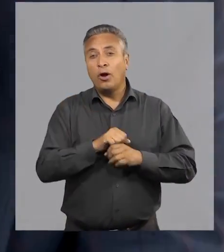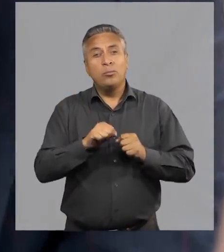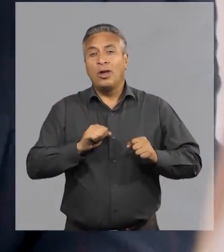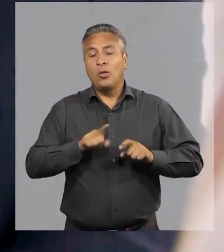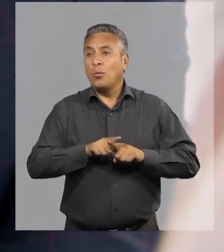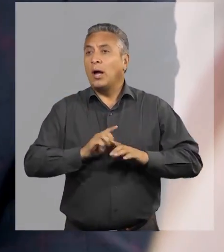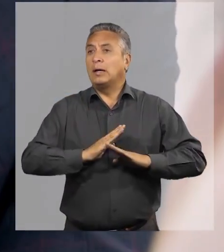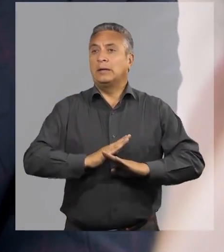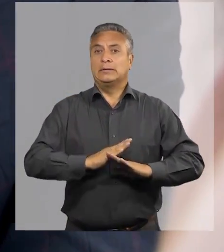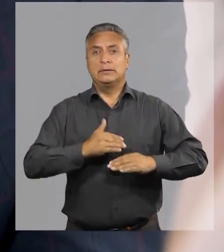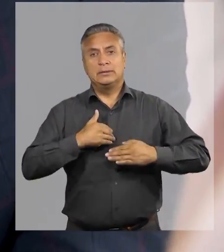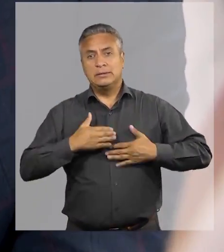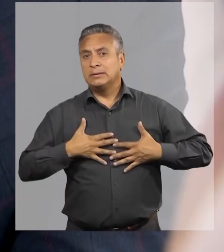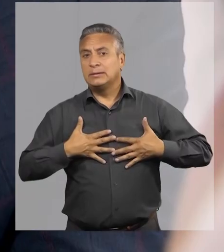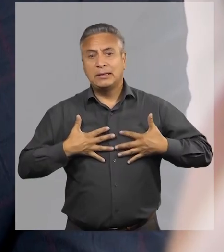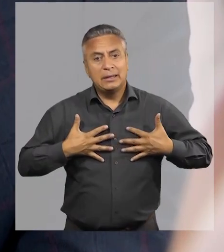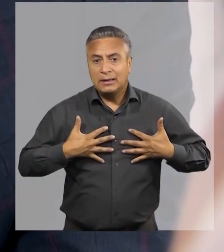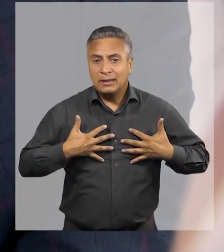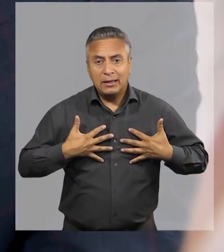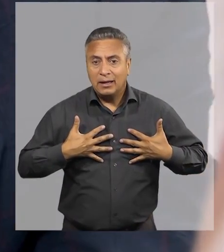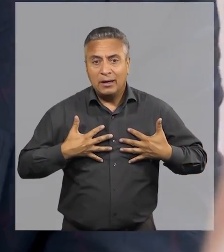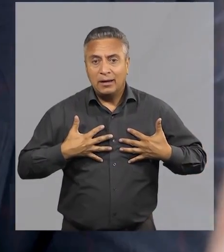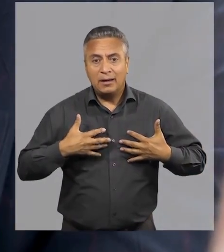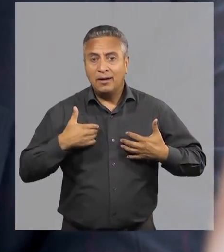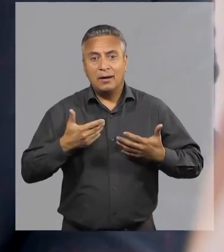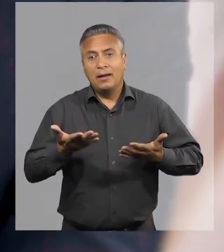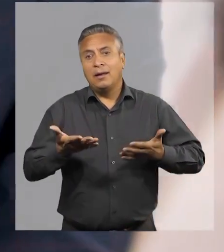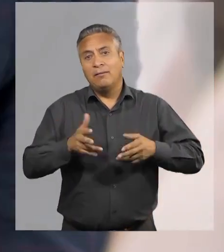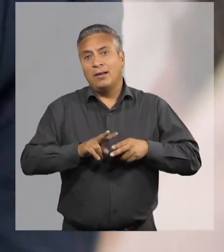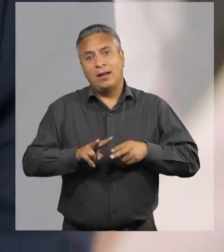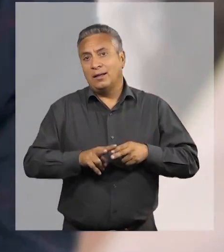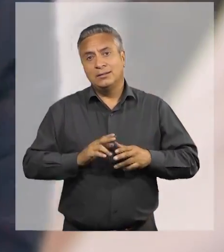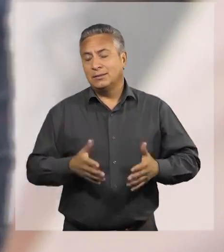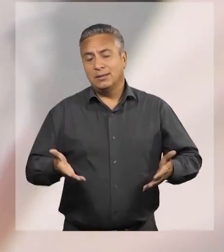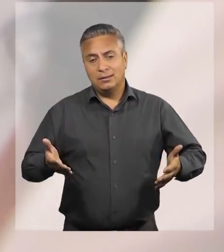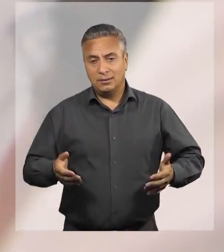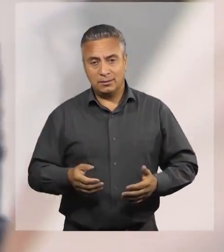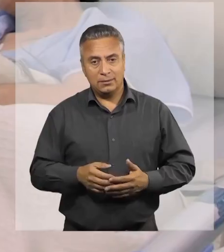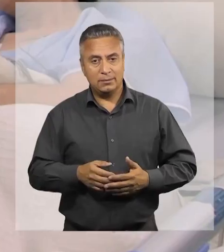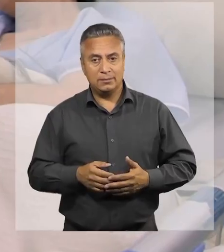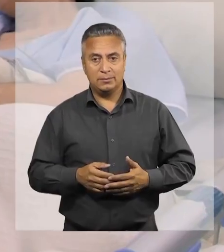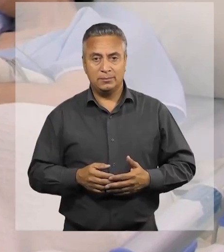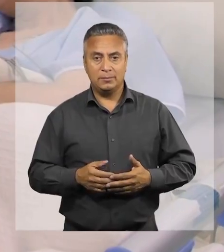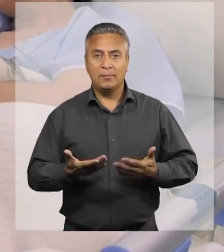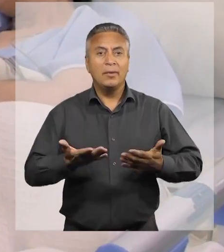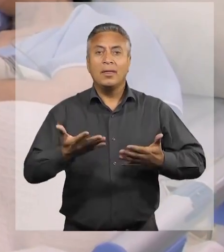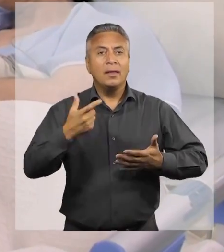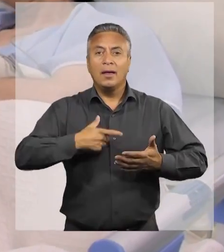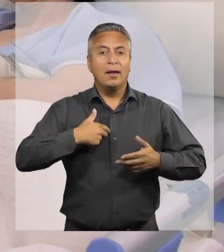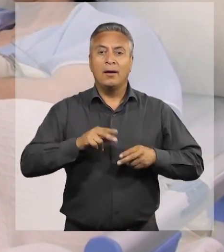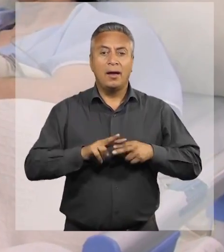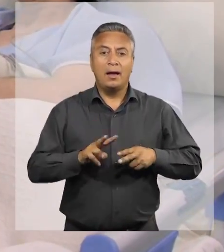lo pienso. Que no lo puedo evitar, no lo puedo evitar sentir. ¿Qué voy a hacer?